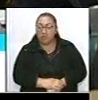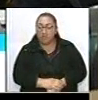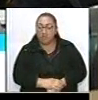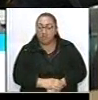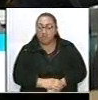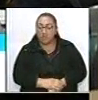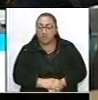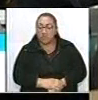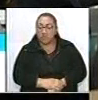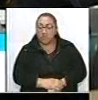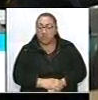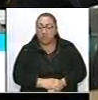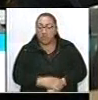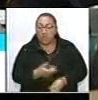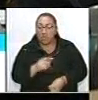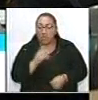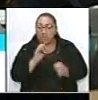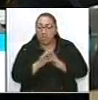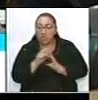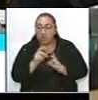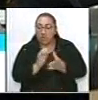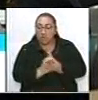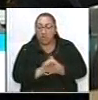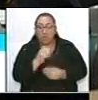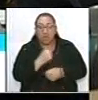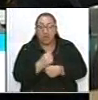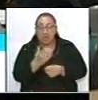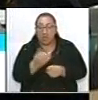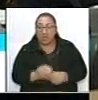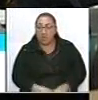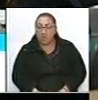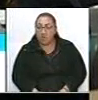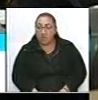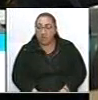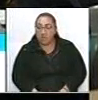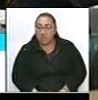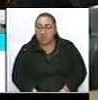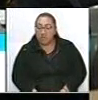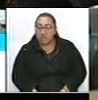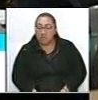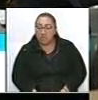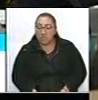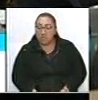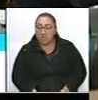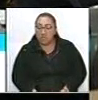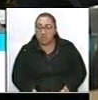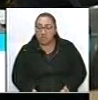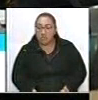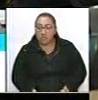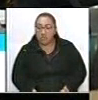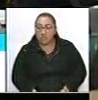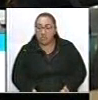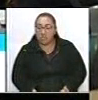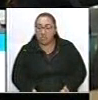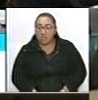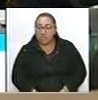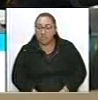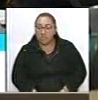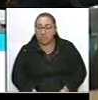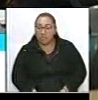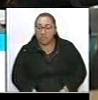municipalidad, ¿qué pasa? Que como es amigo de un funcionario, ese sereno, o sea, lo cambian los datos. Por eso tiene que ser